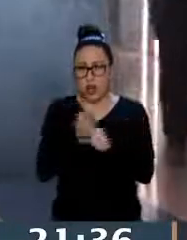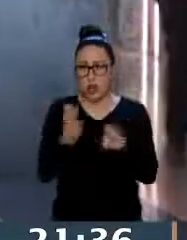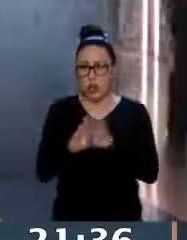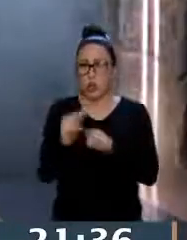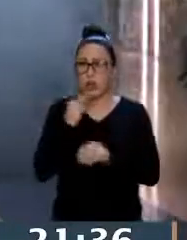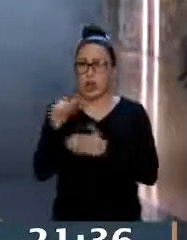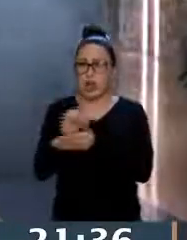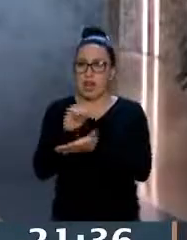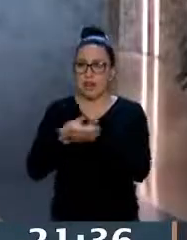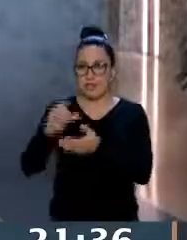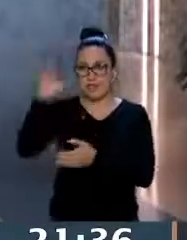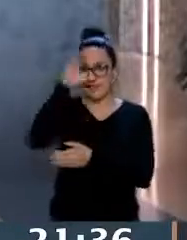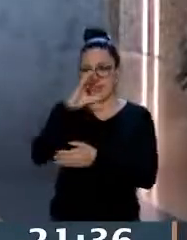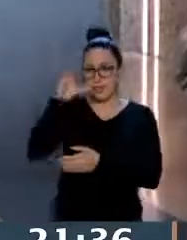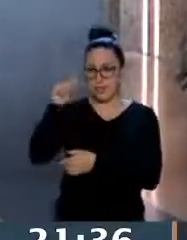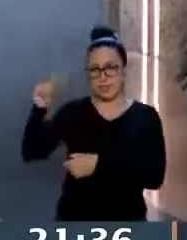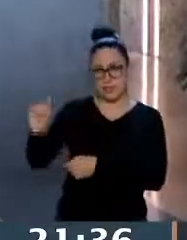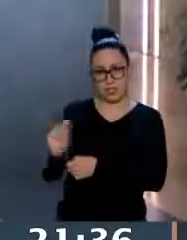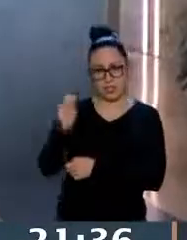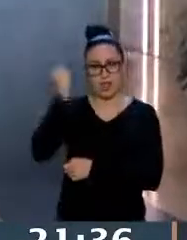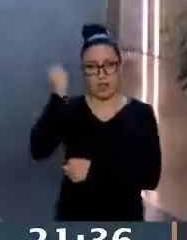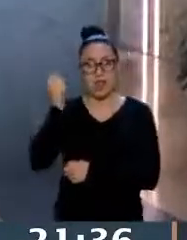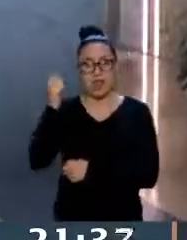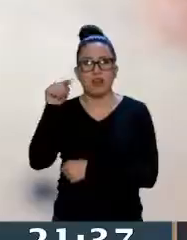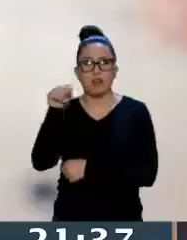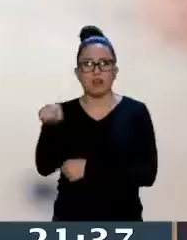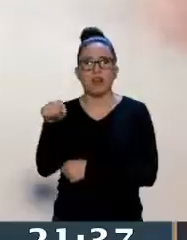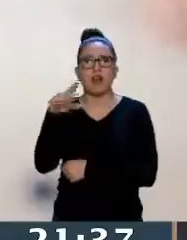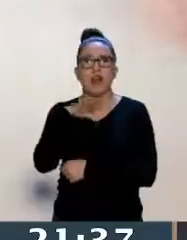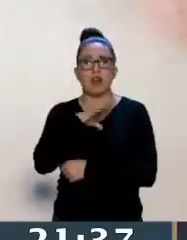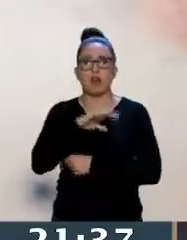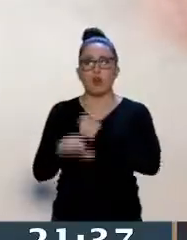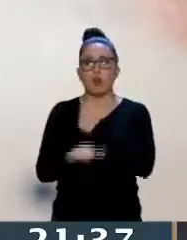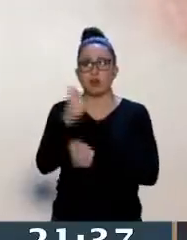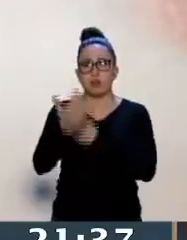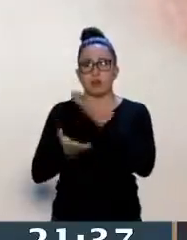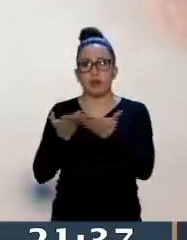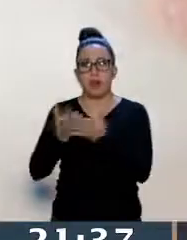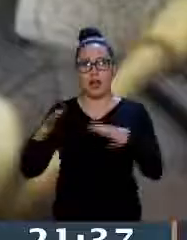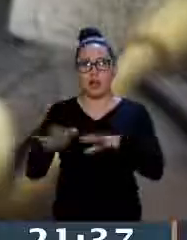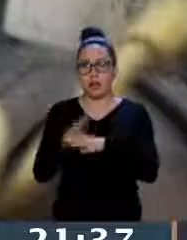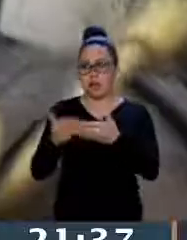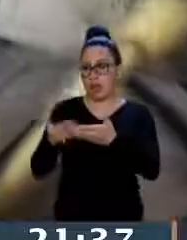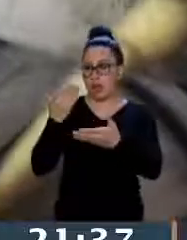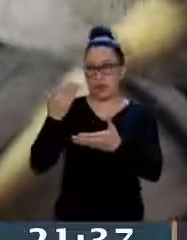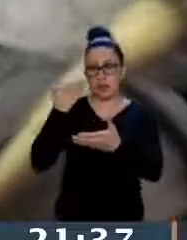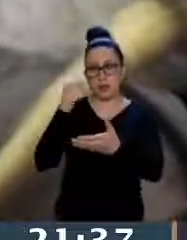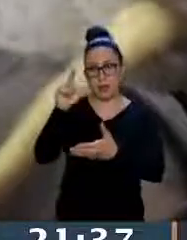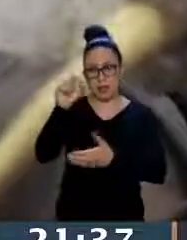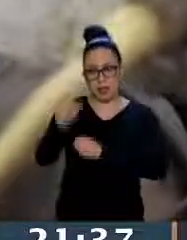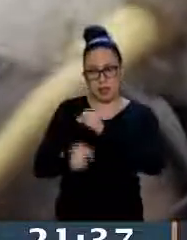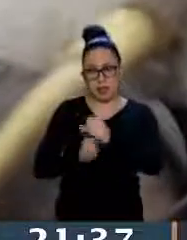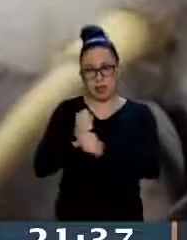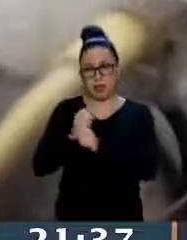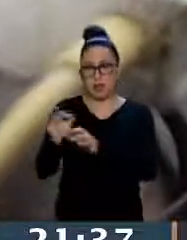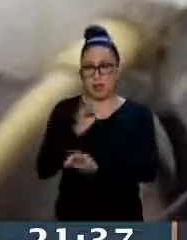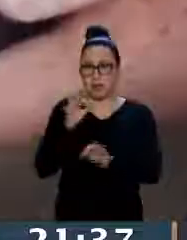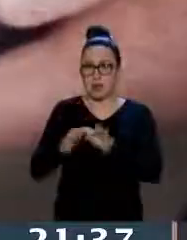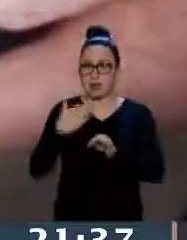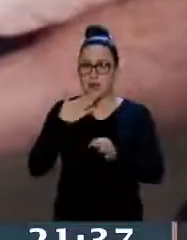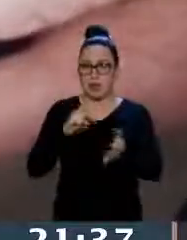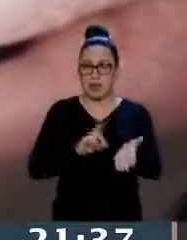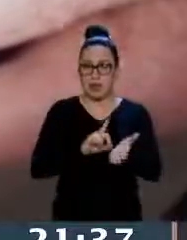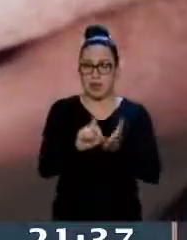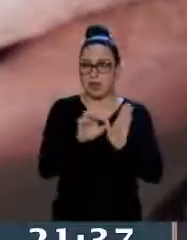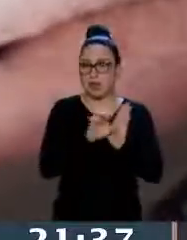de ciencia y tecnología que dicho sea de paso ha sufrido 11 reformas en las últimas dos décadas y no garantiza derechos inherentes